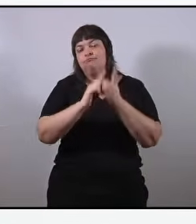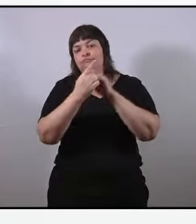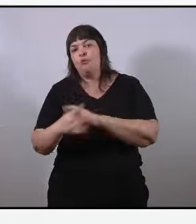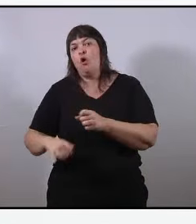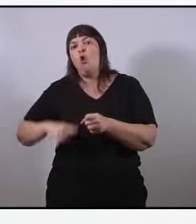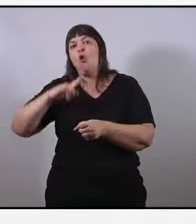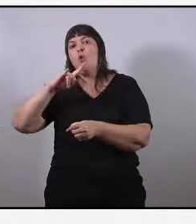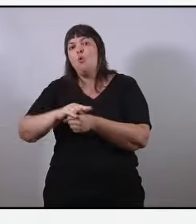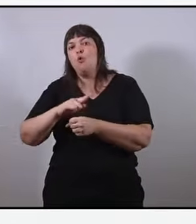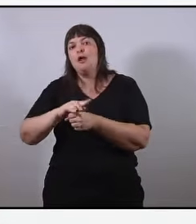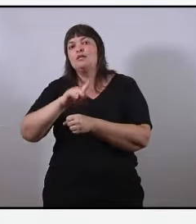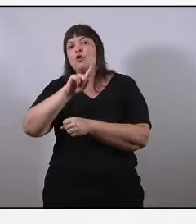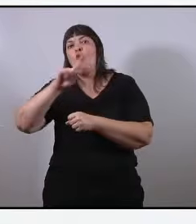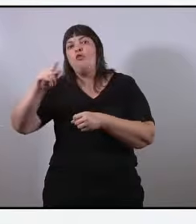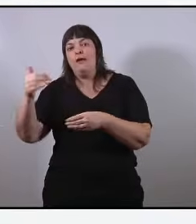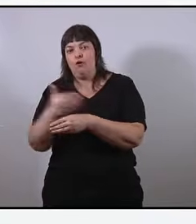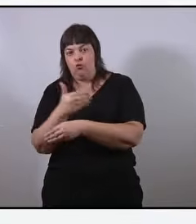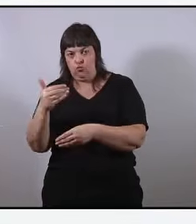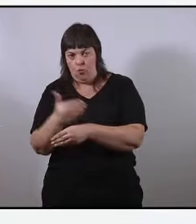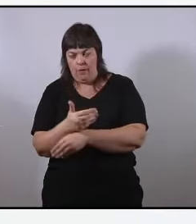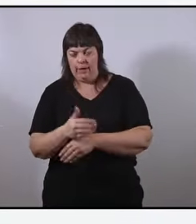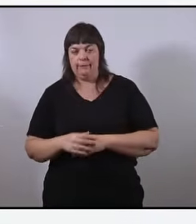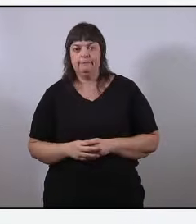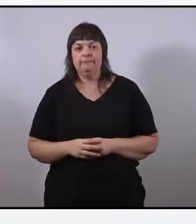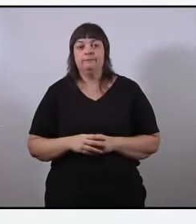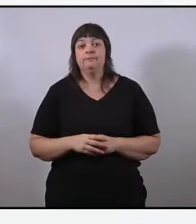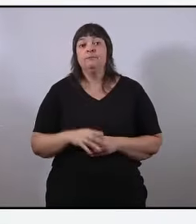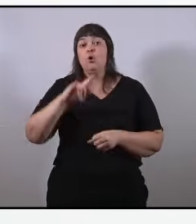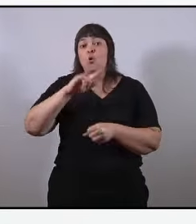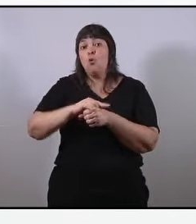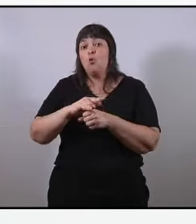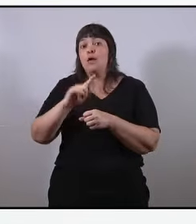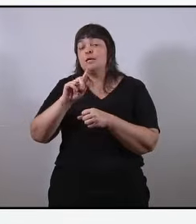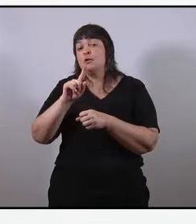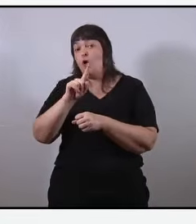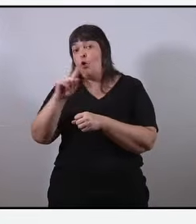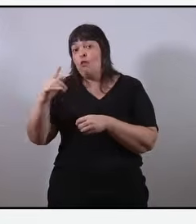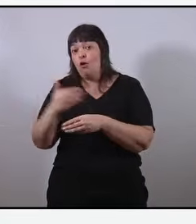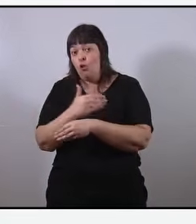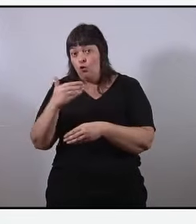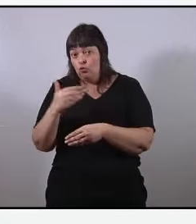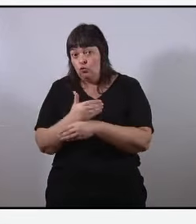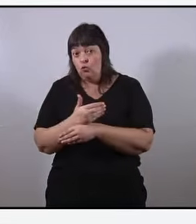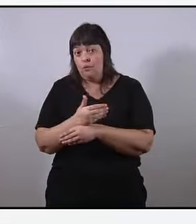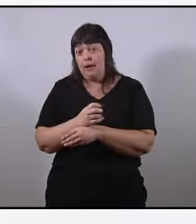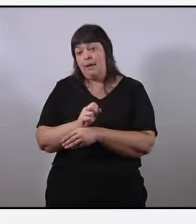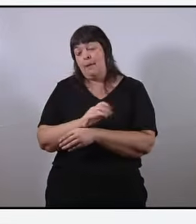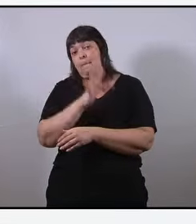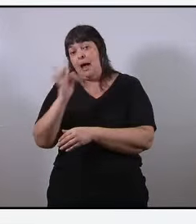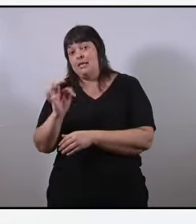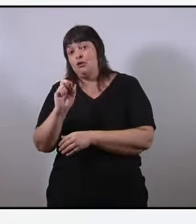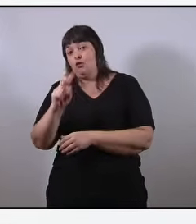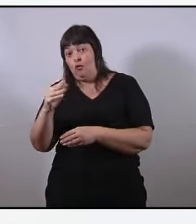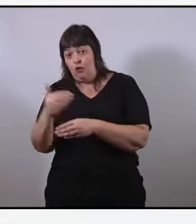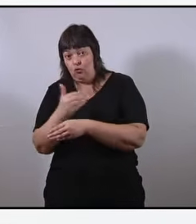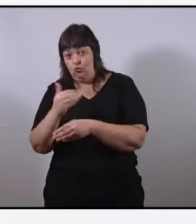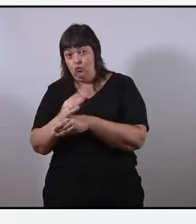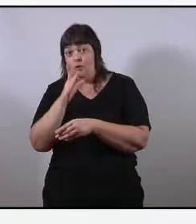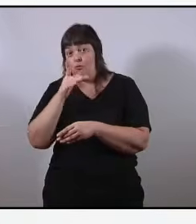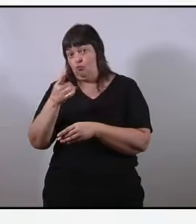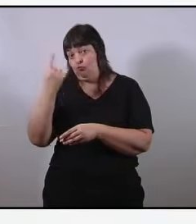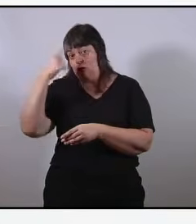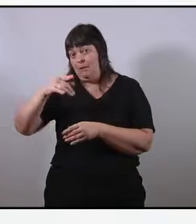lunes 11 de octubre. Ese día, ese lunes 11 de octubre, sumado al 12 de octubre, que como saben es